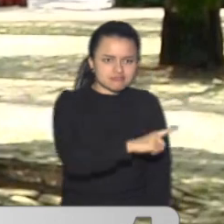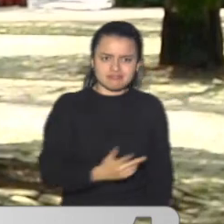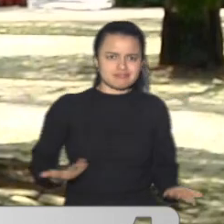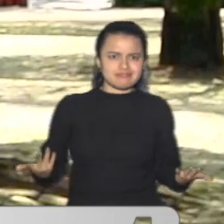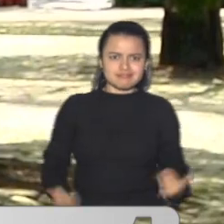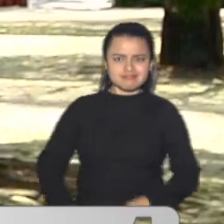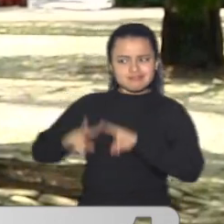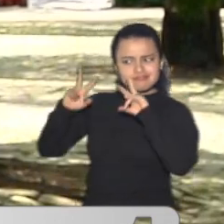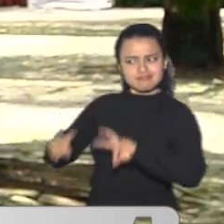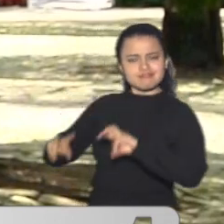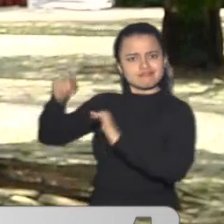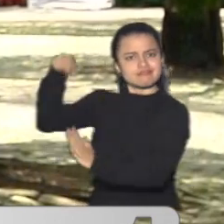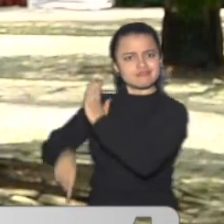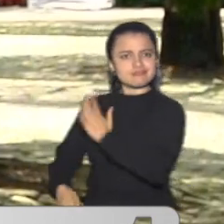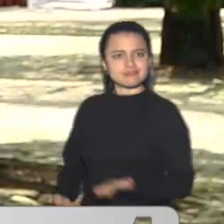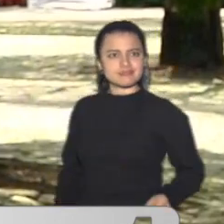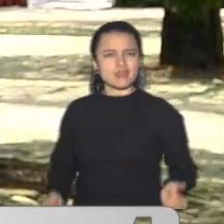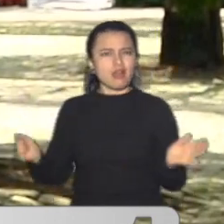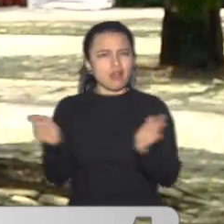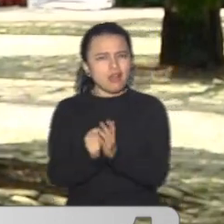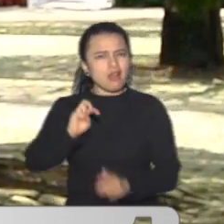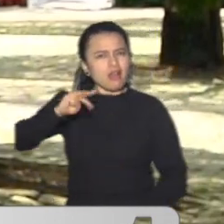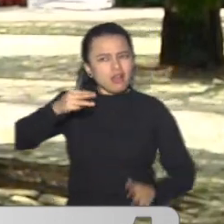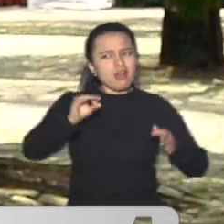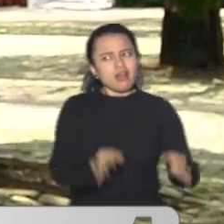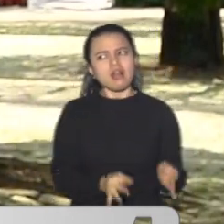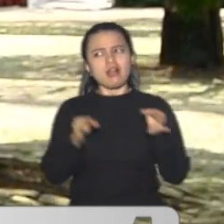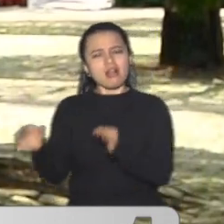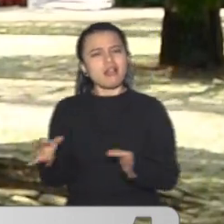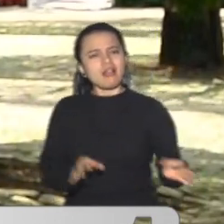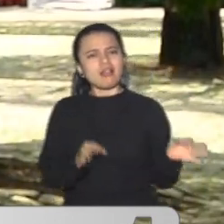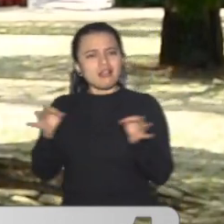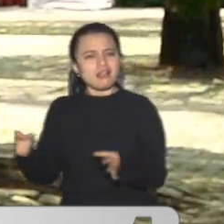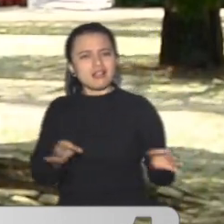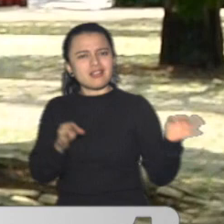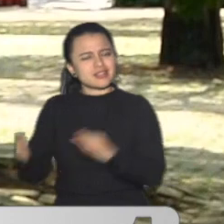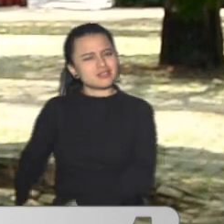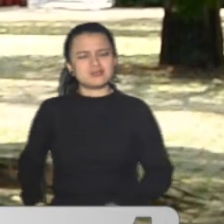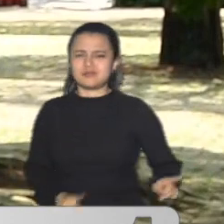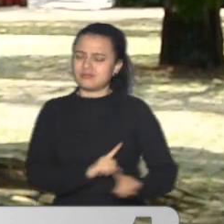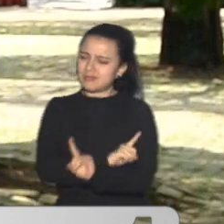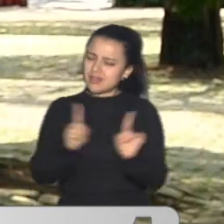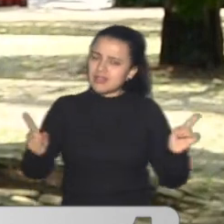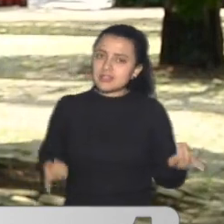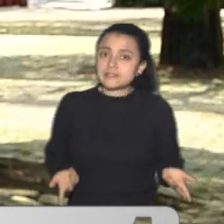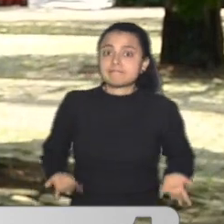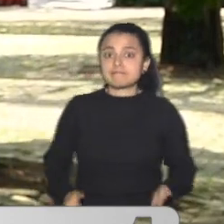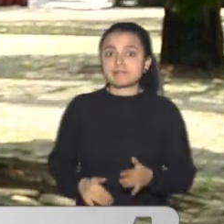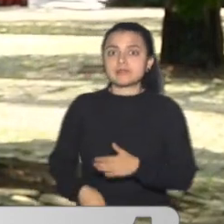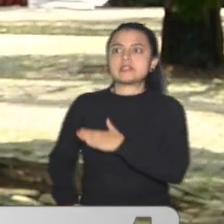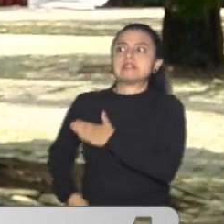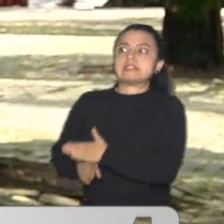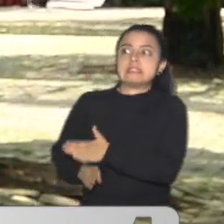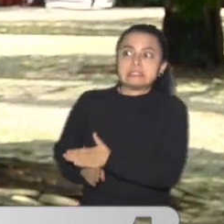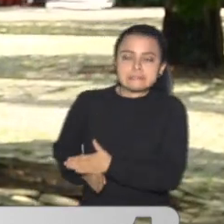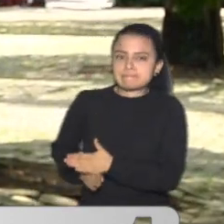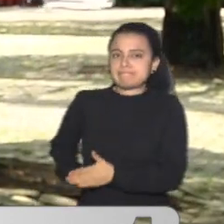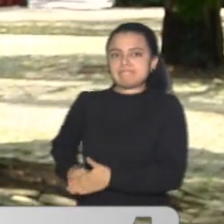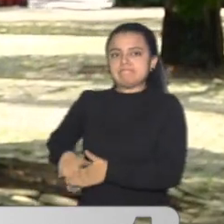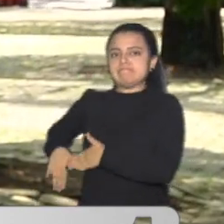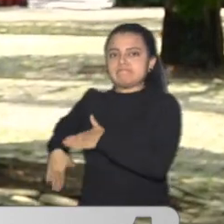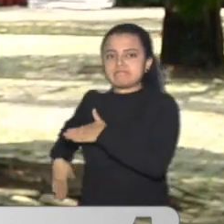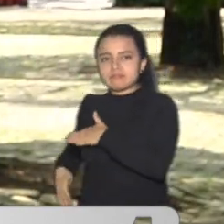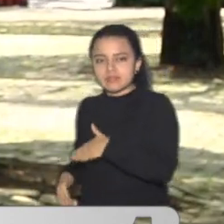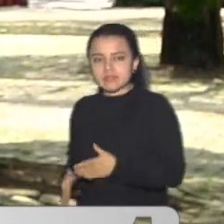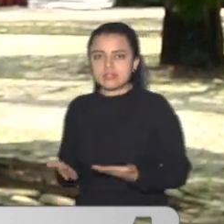continuas fallas pues es la tercera vez que se cancelan y no se ha podido avanzar en estas audiencias entre tanto como se le mencionaba el próximo